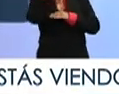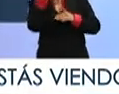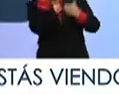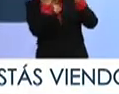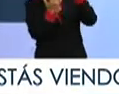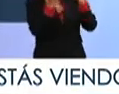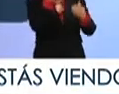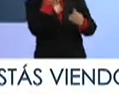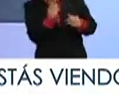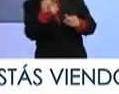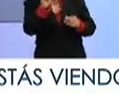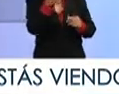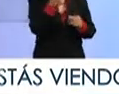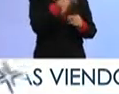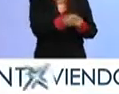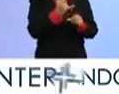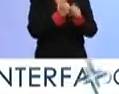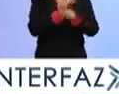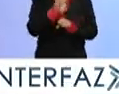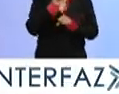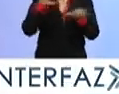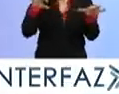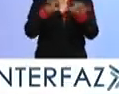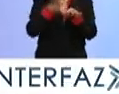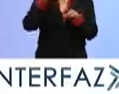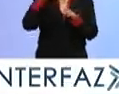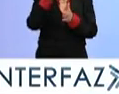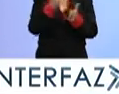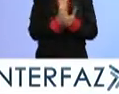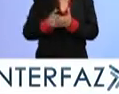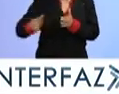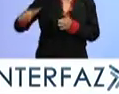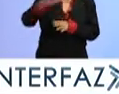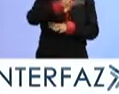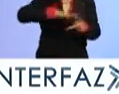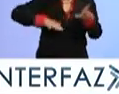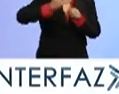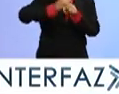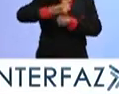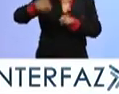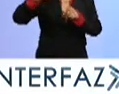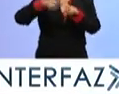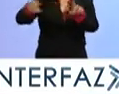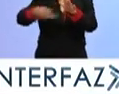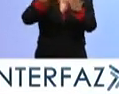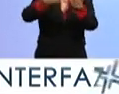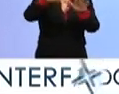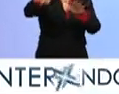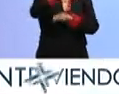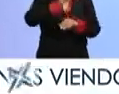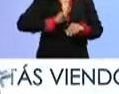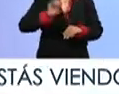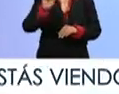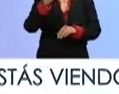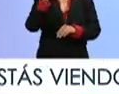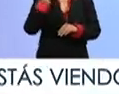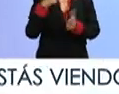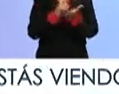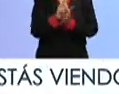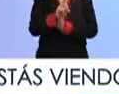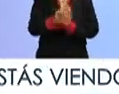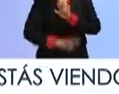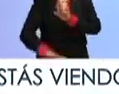tecnología y con ella pues a la información en esta ciudad, en esta sociedad de la información en la que estamos inmersos en el siglo XXI es un